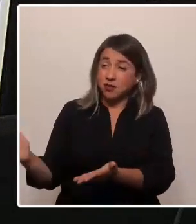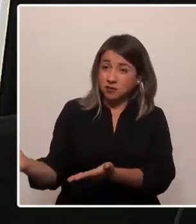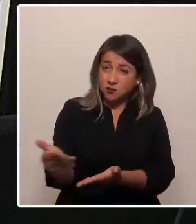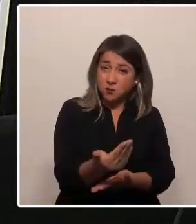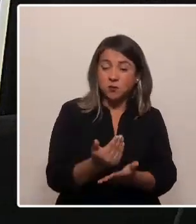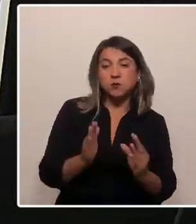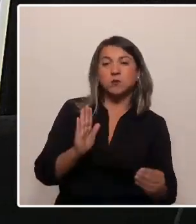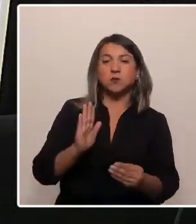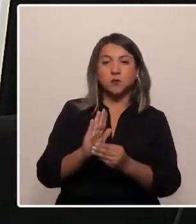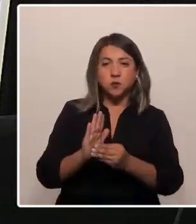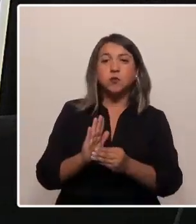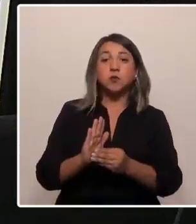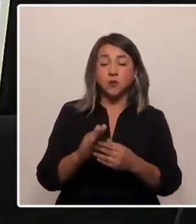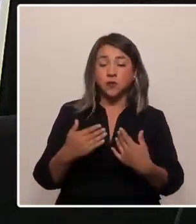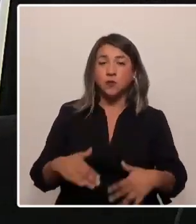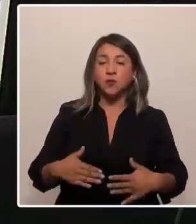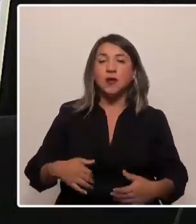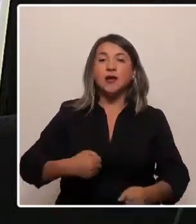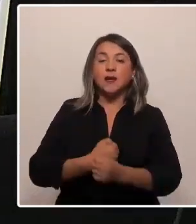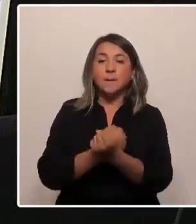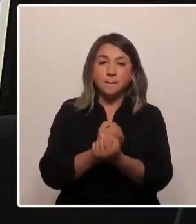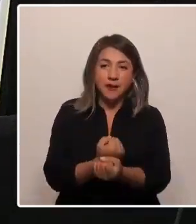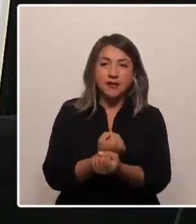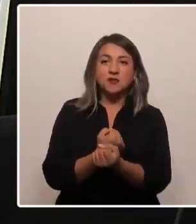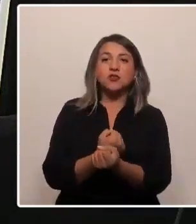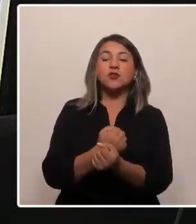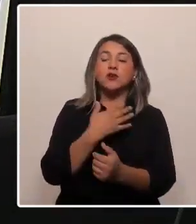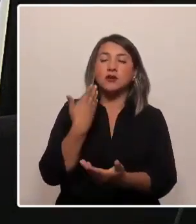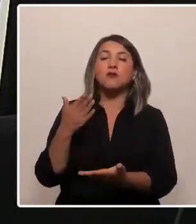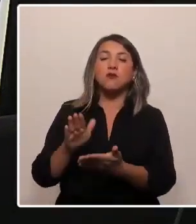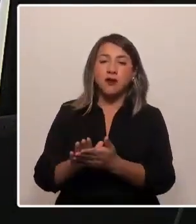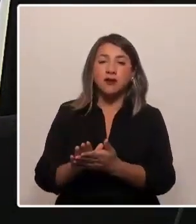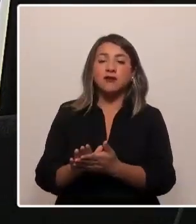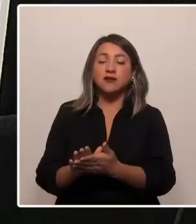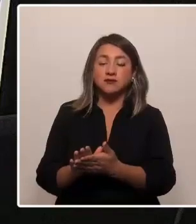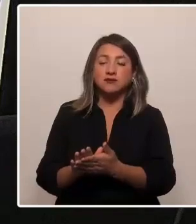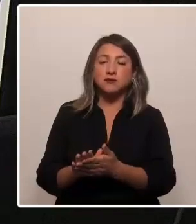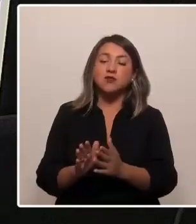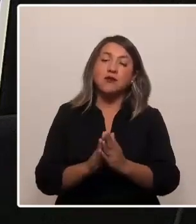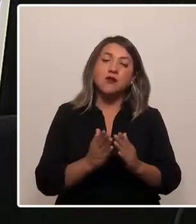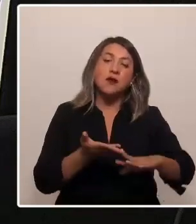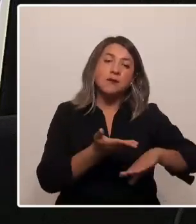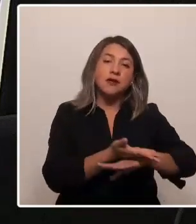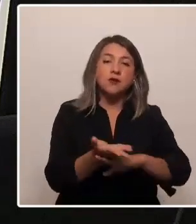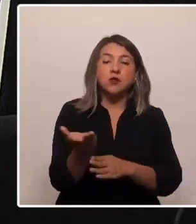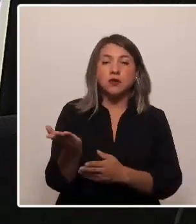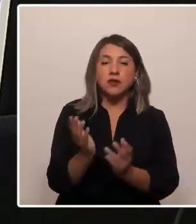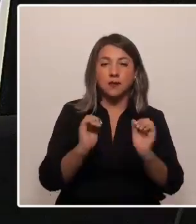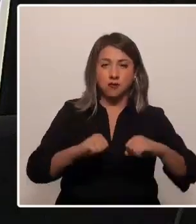costó muertes y presos. Así que llamo a aprobar este informe. Muchas gracias.